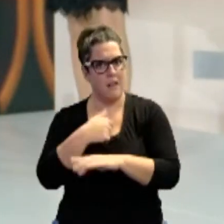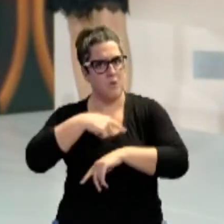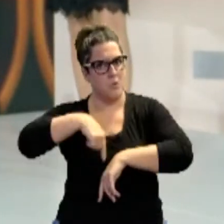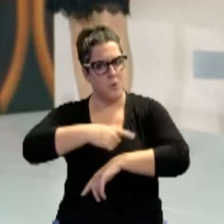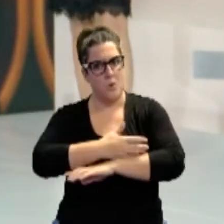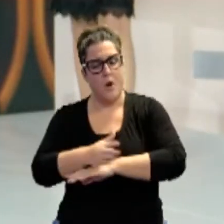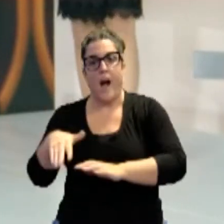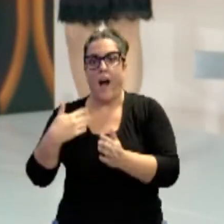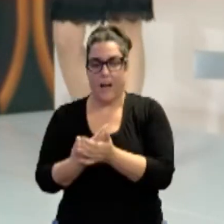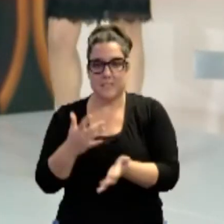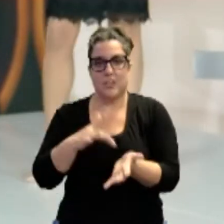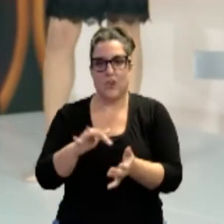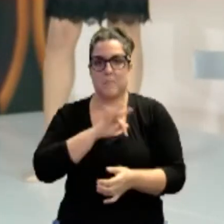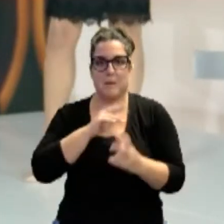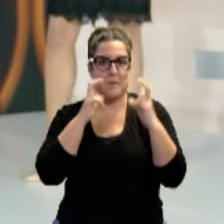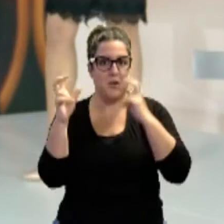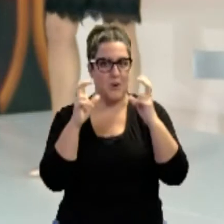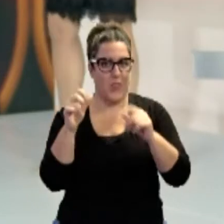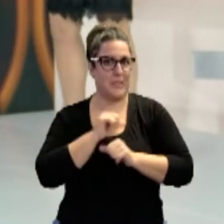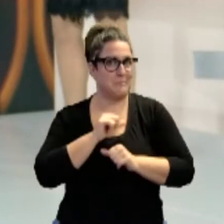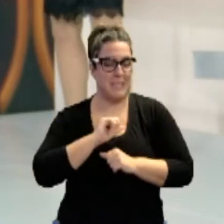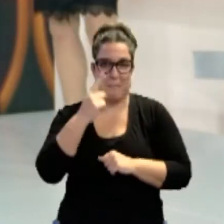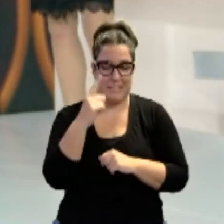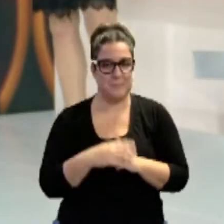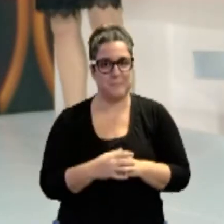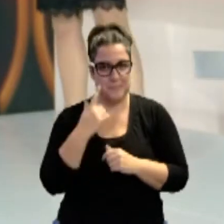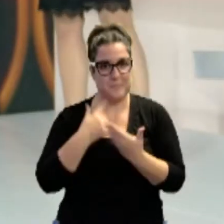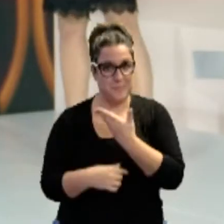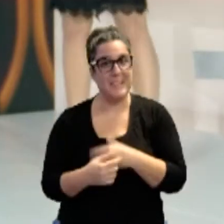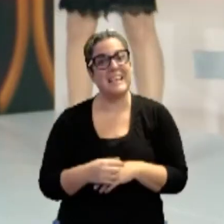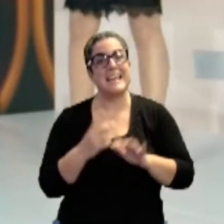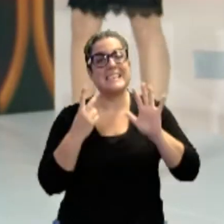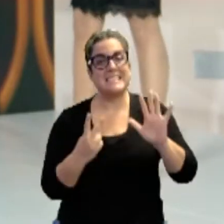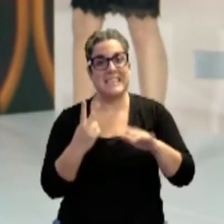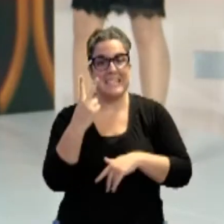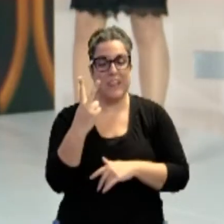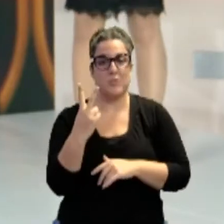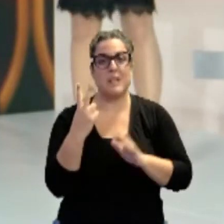qué número se convertía en el gordo más esperado. Aquí lo vamos a ver, es el